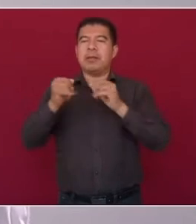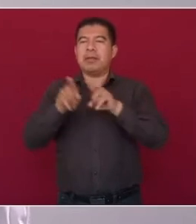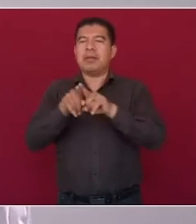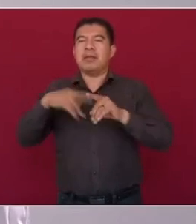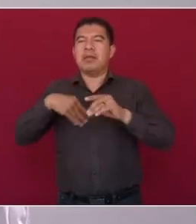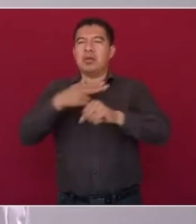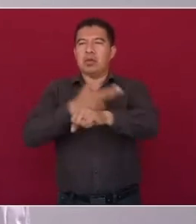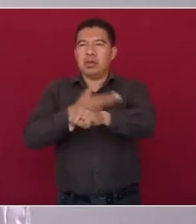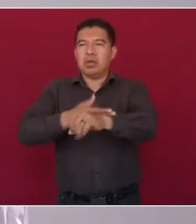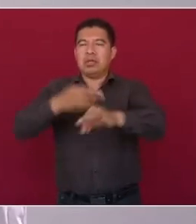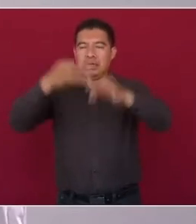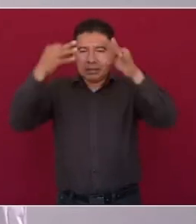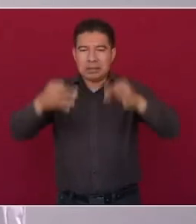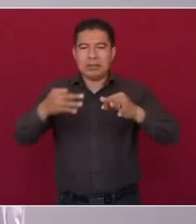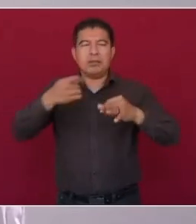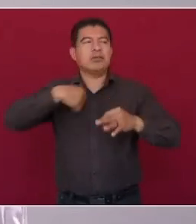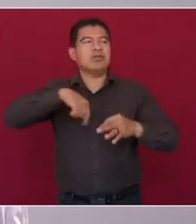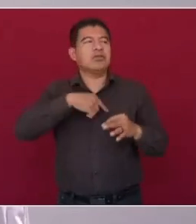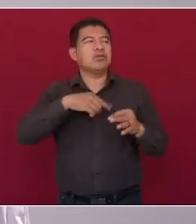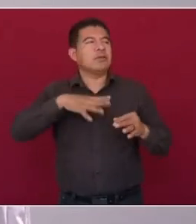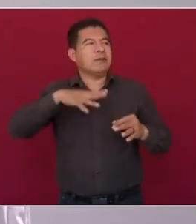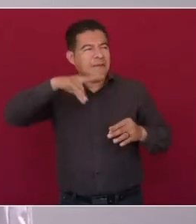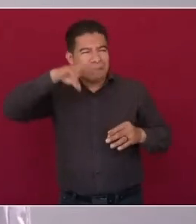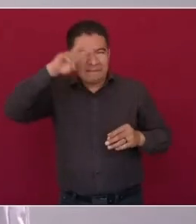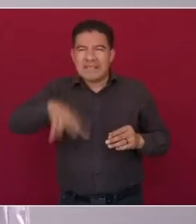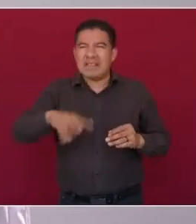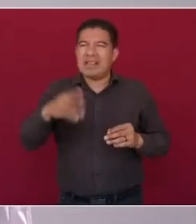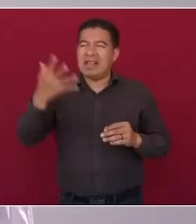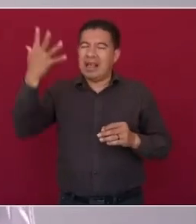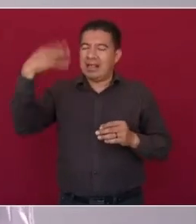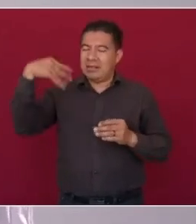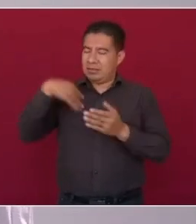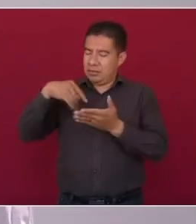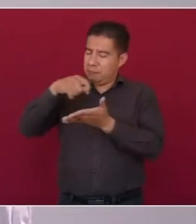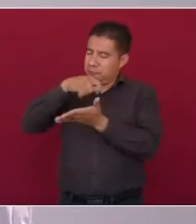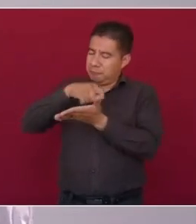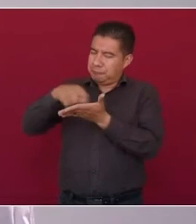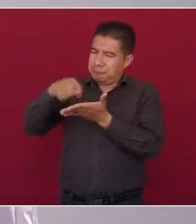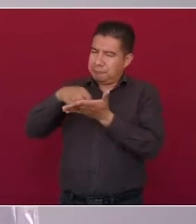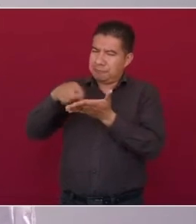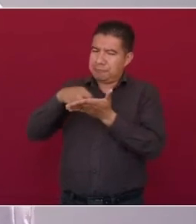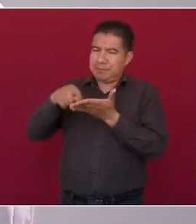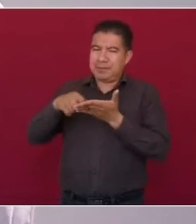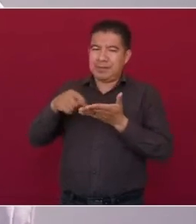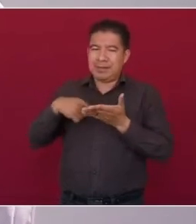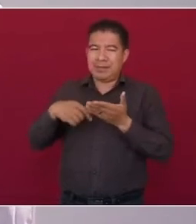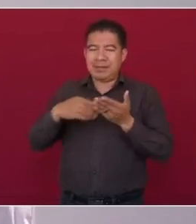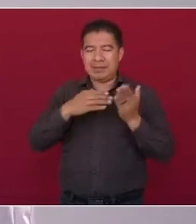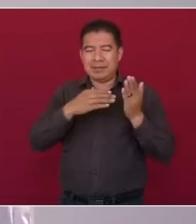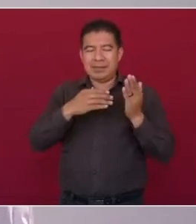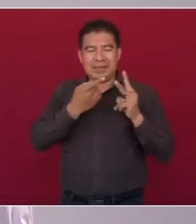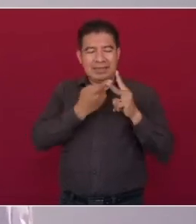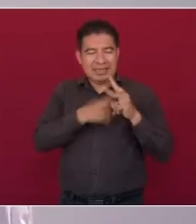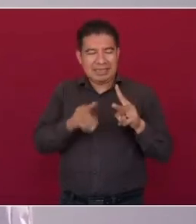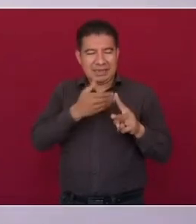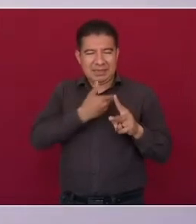libertaria. Estamos logrando algo que escribí hace algunos años, antes de llegar a la